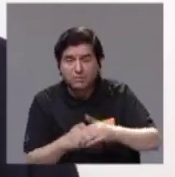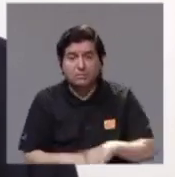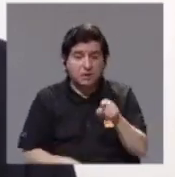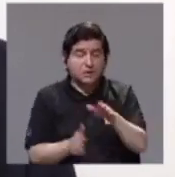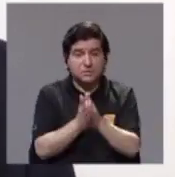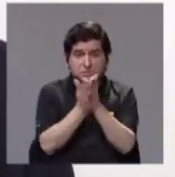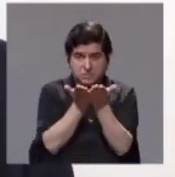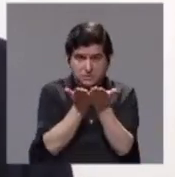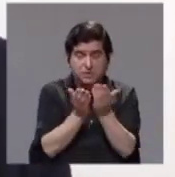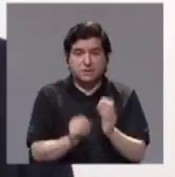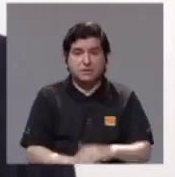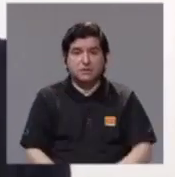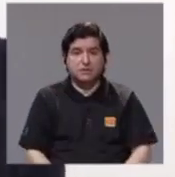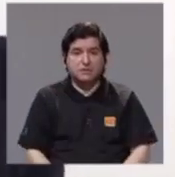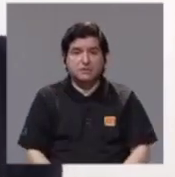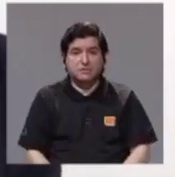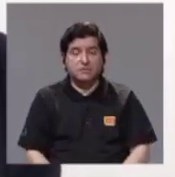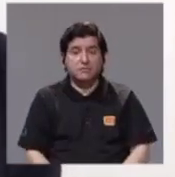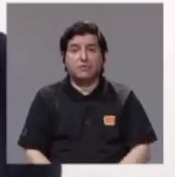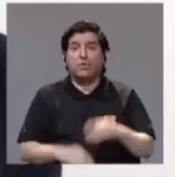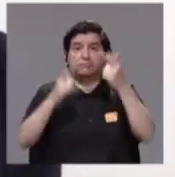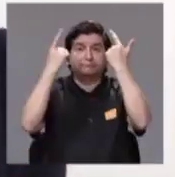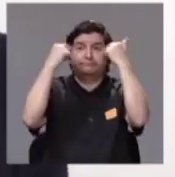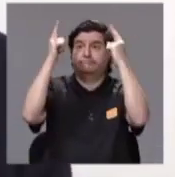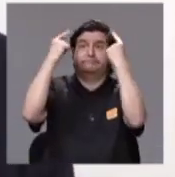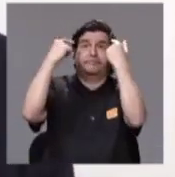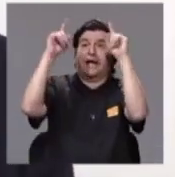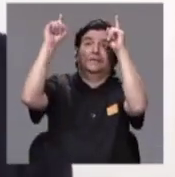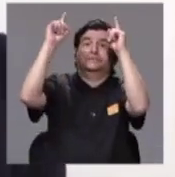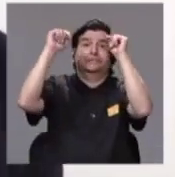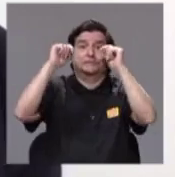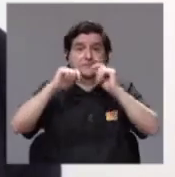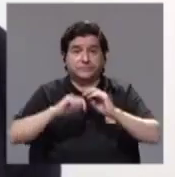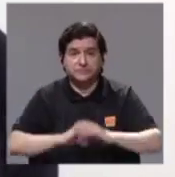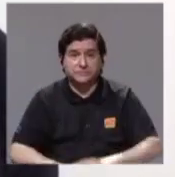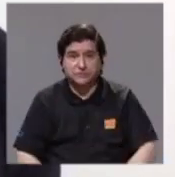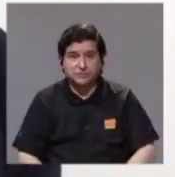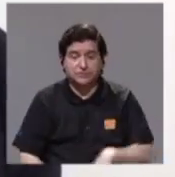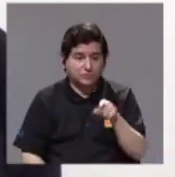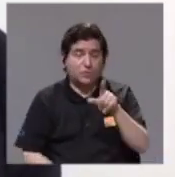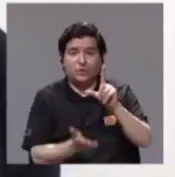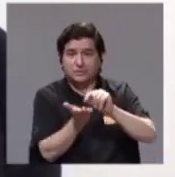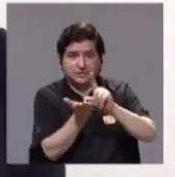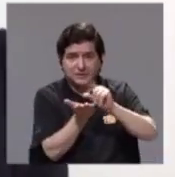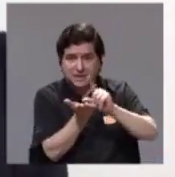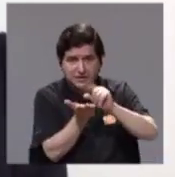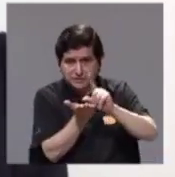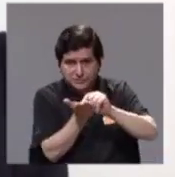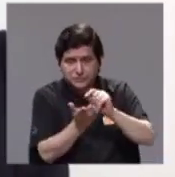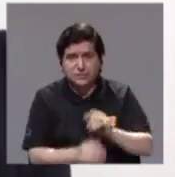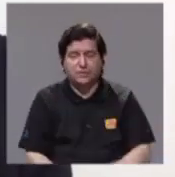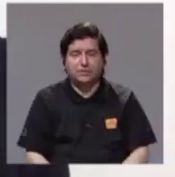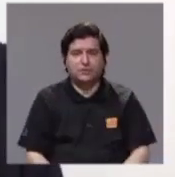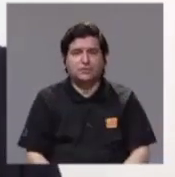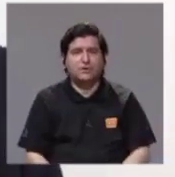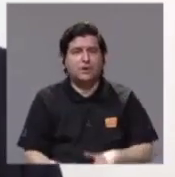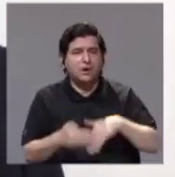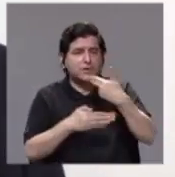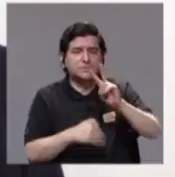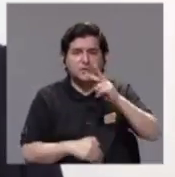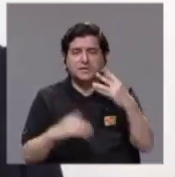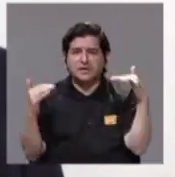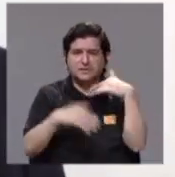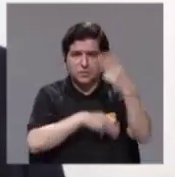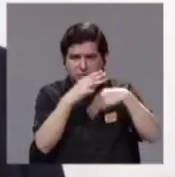luego este libro se volvió un éxito de editorial, y después de